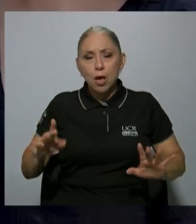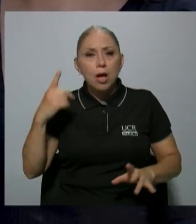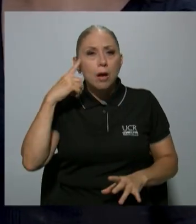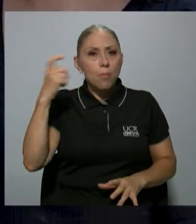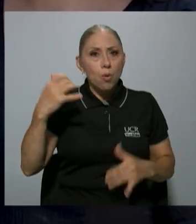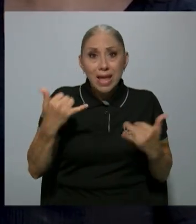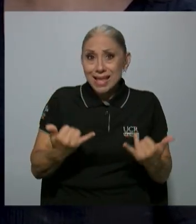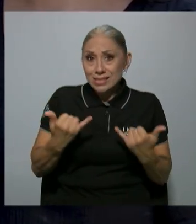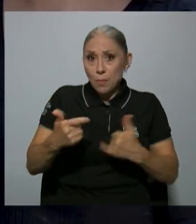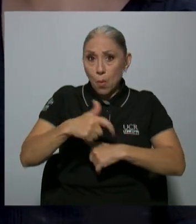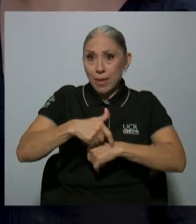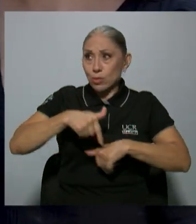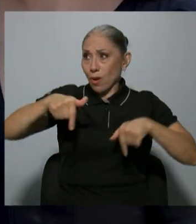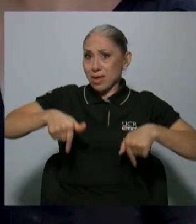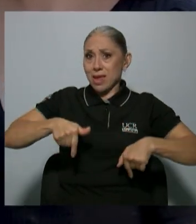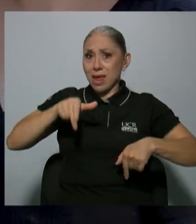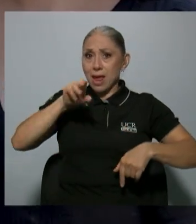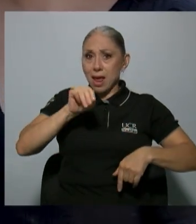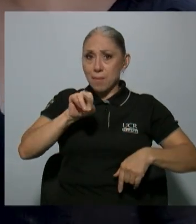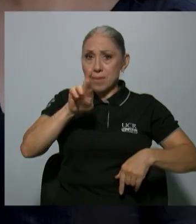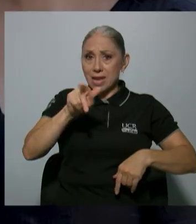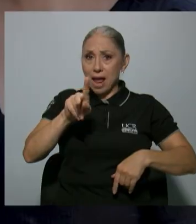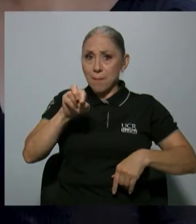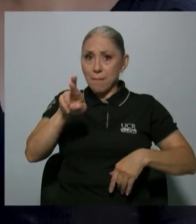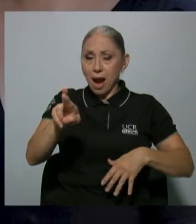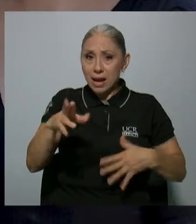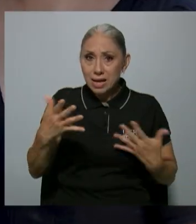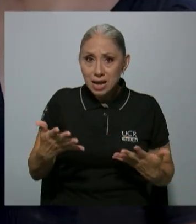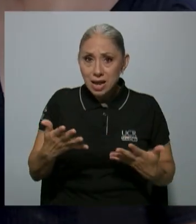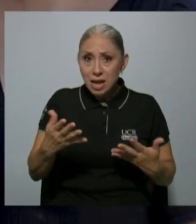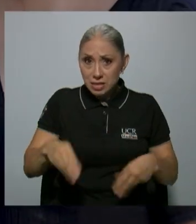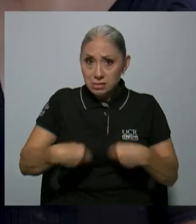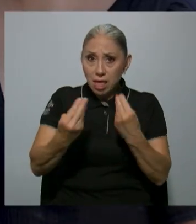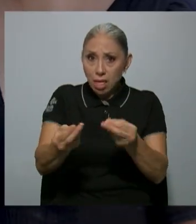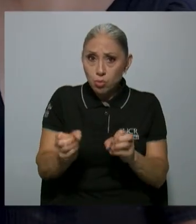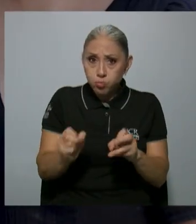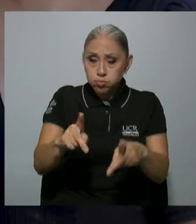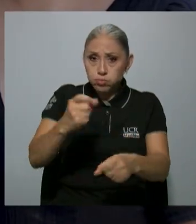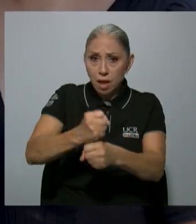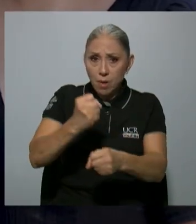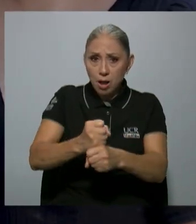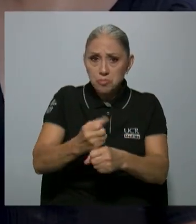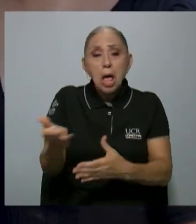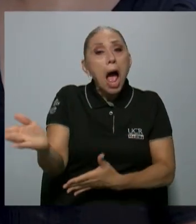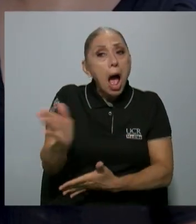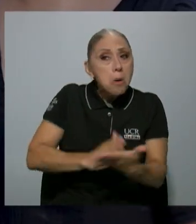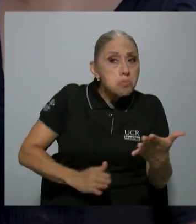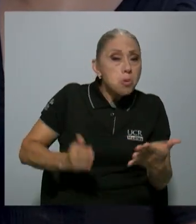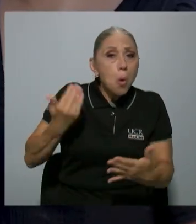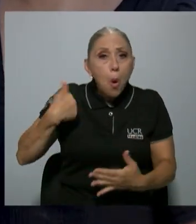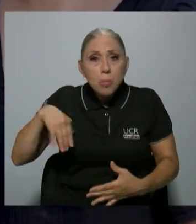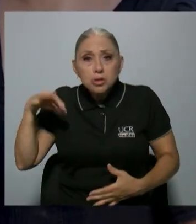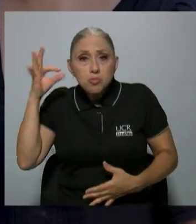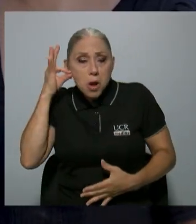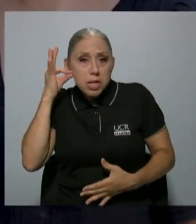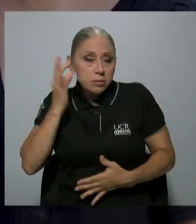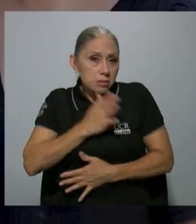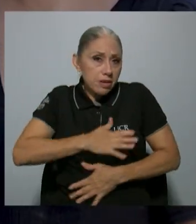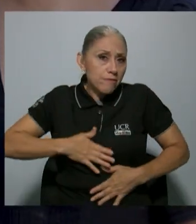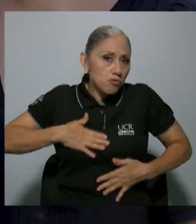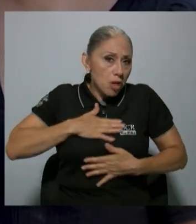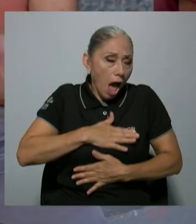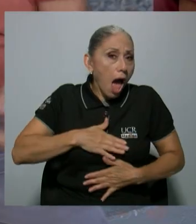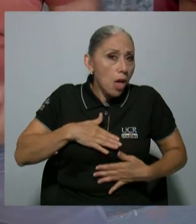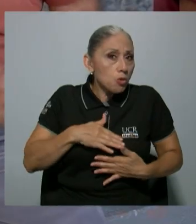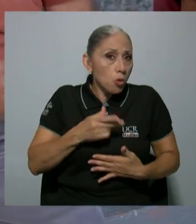estos momentos en Miramar está aportando trabajo. Hay unos cuantos hombres y mujeres que están disfrutando de sus